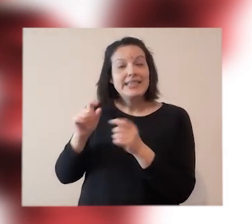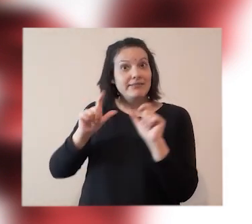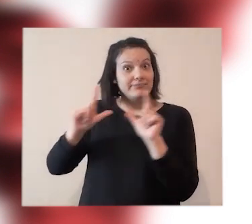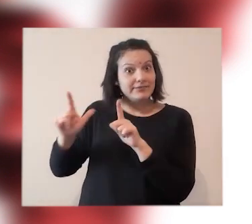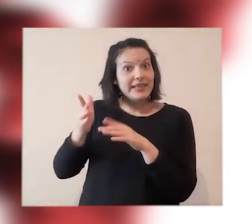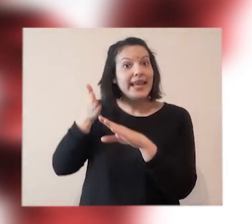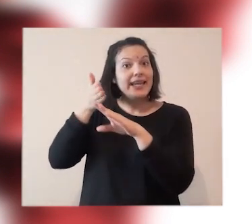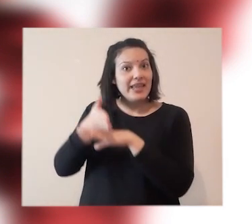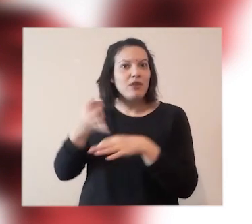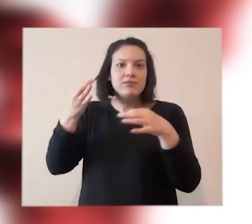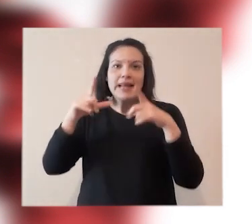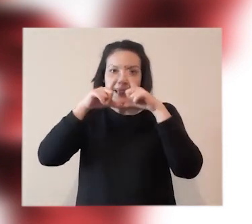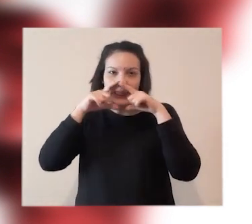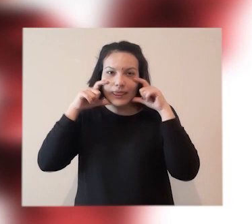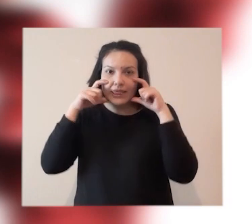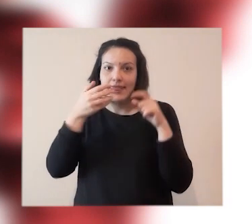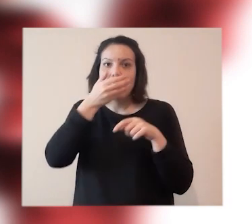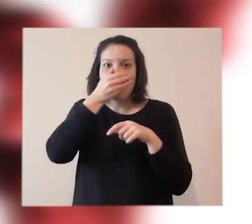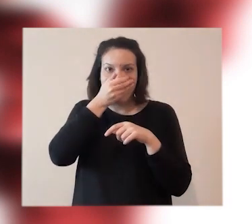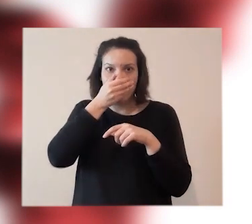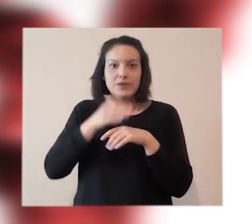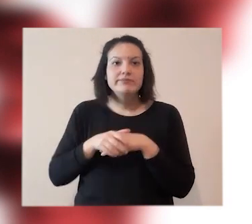uso correcto del tapaboca, que el tapaboca